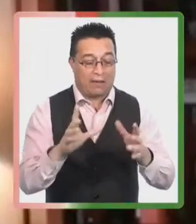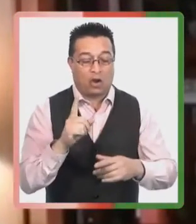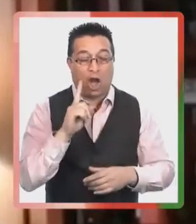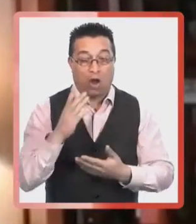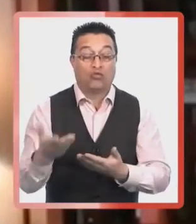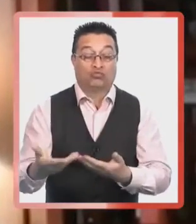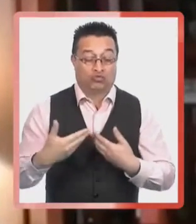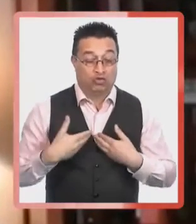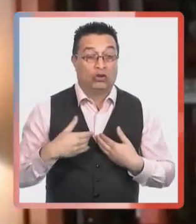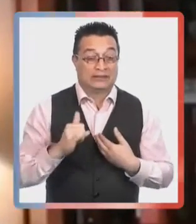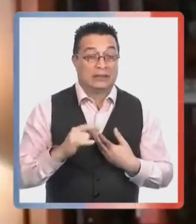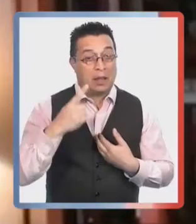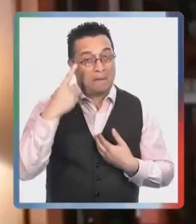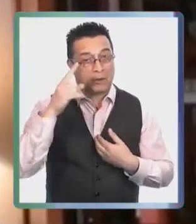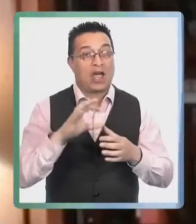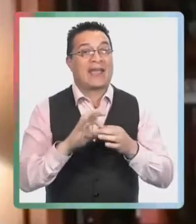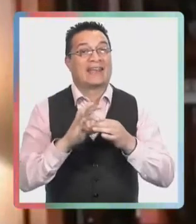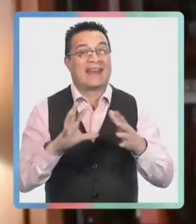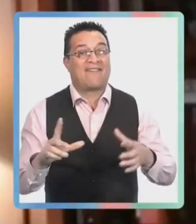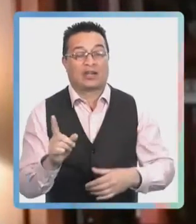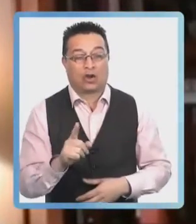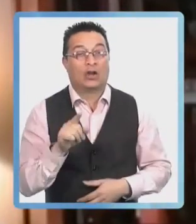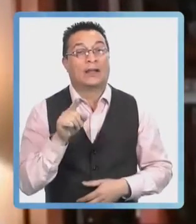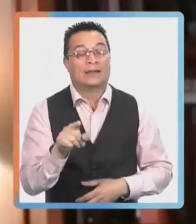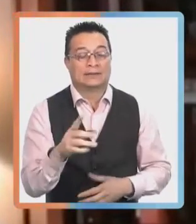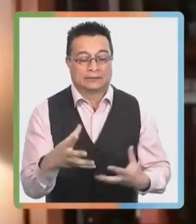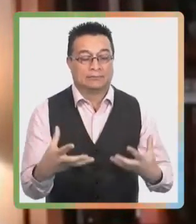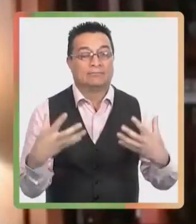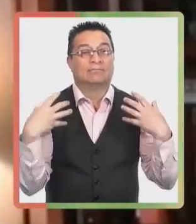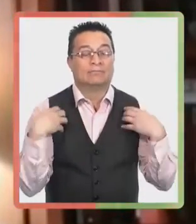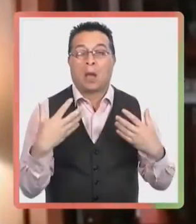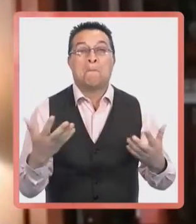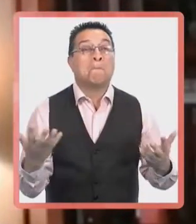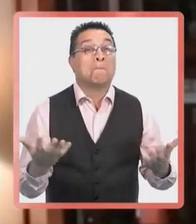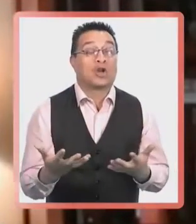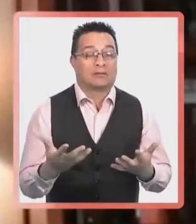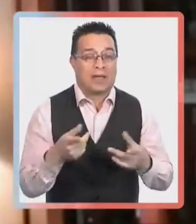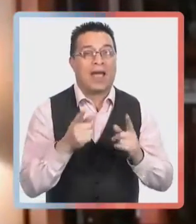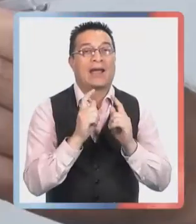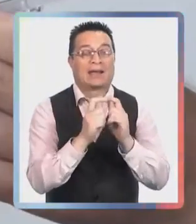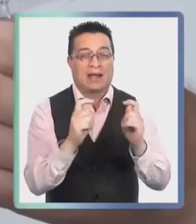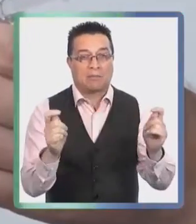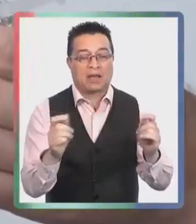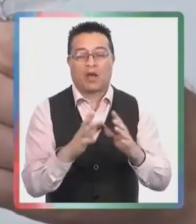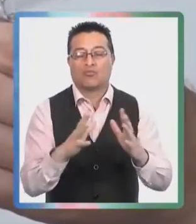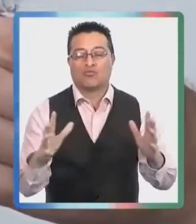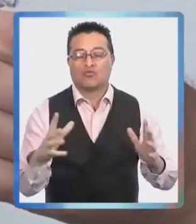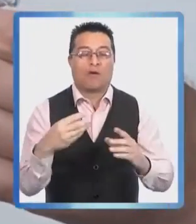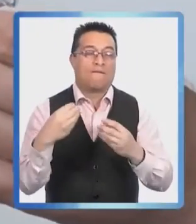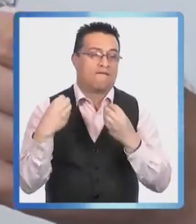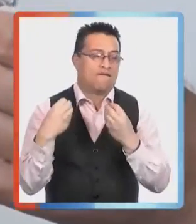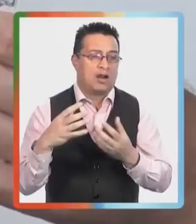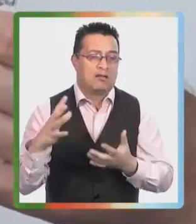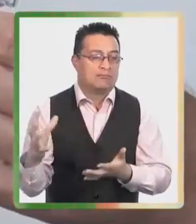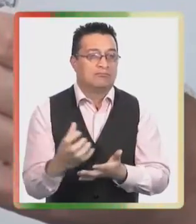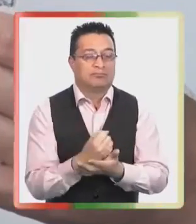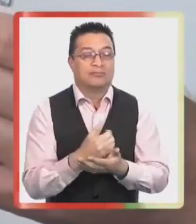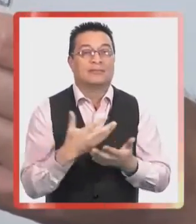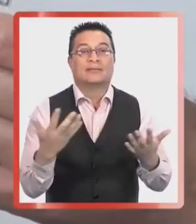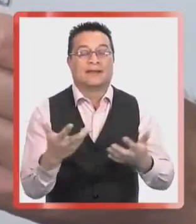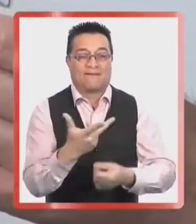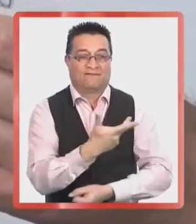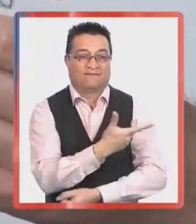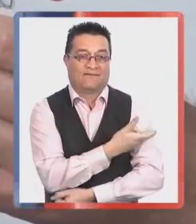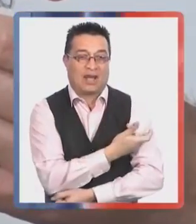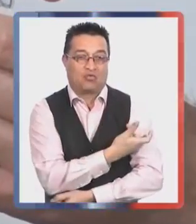se infectan, pero no se agravan. Y yo creo que eso se debe fundamentalmente a la campaña tan exitosa que